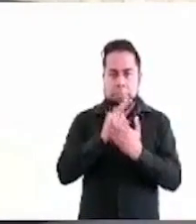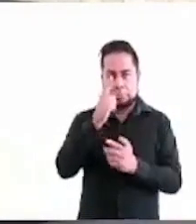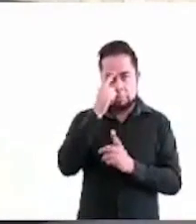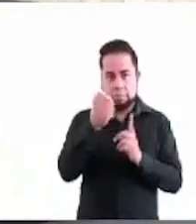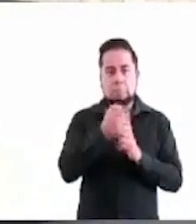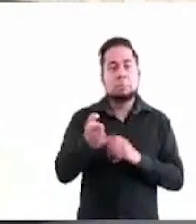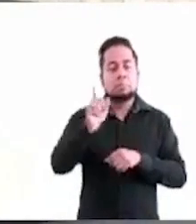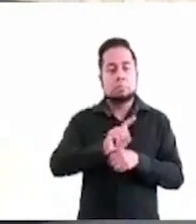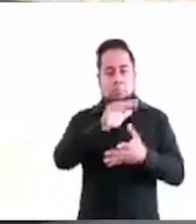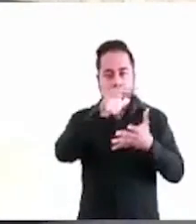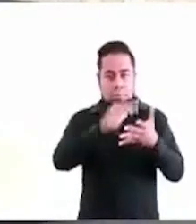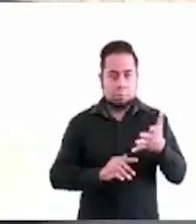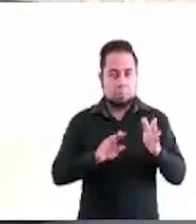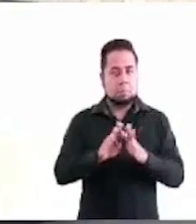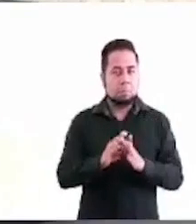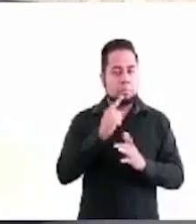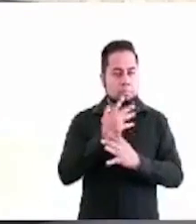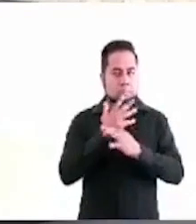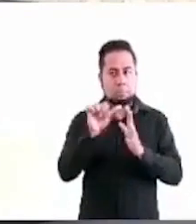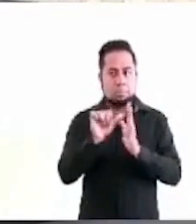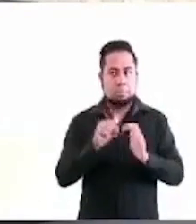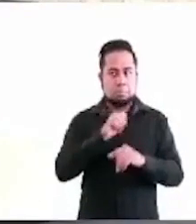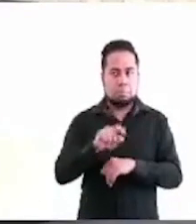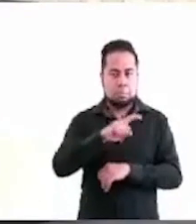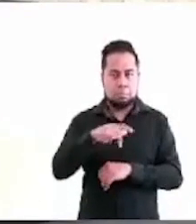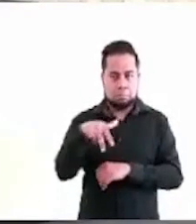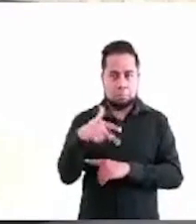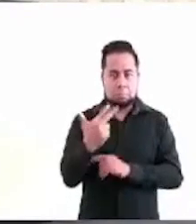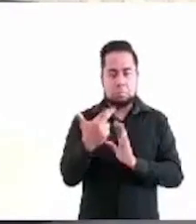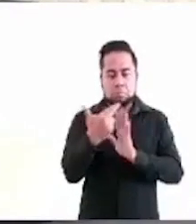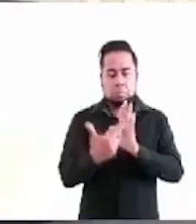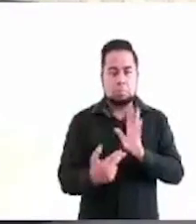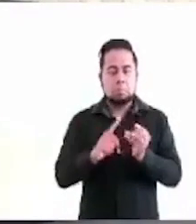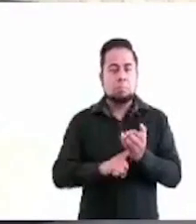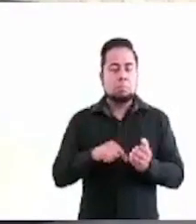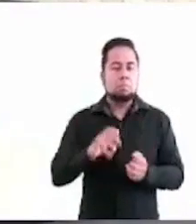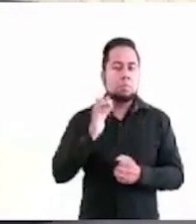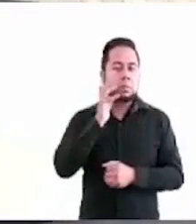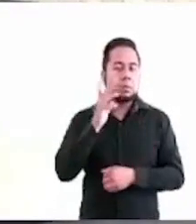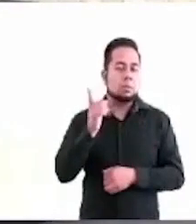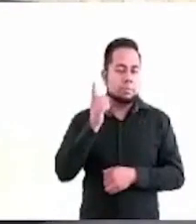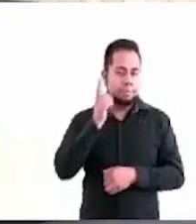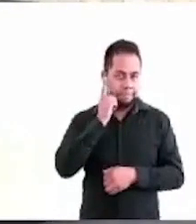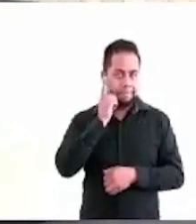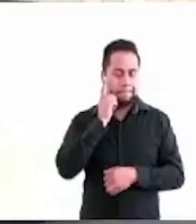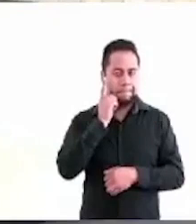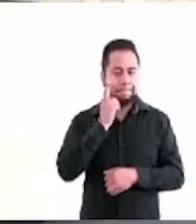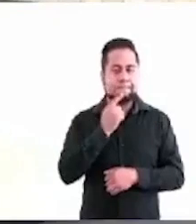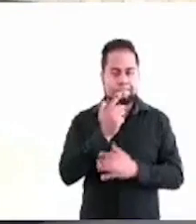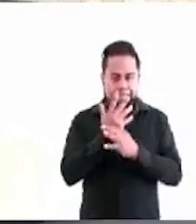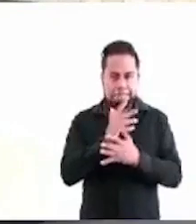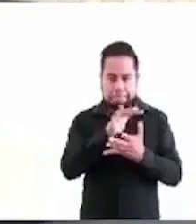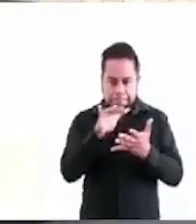Por 90 días y el cual Quien será designado por el gobernador Salomón Jara el comisionado tendrá la